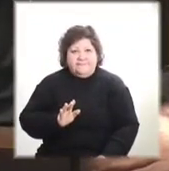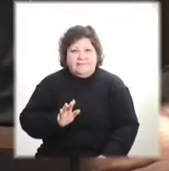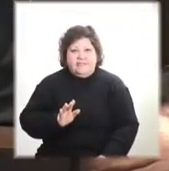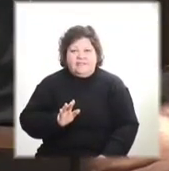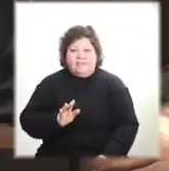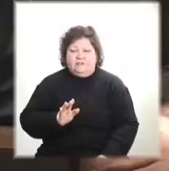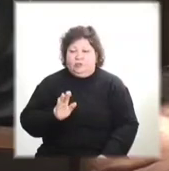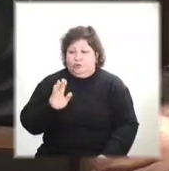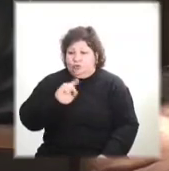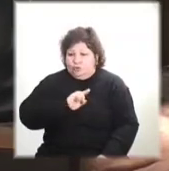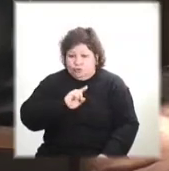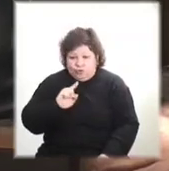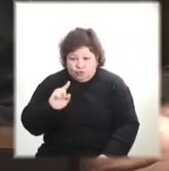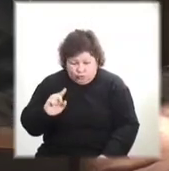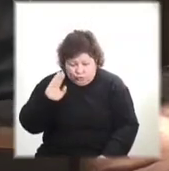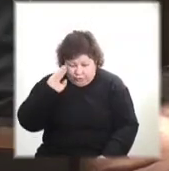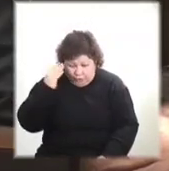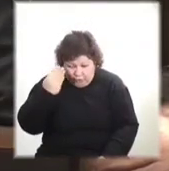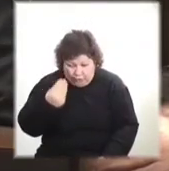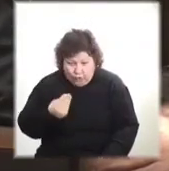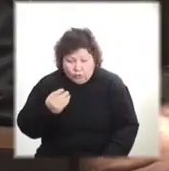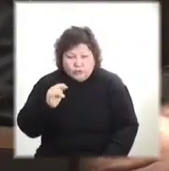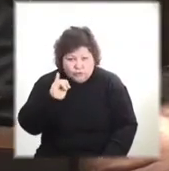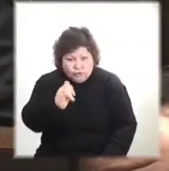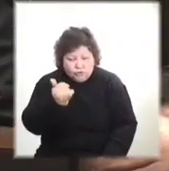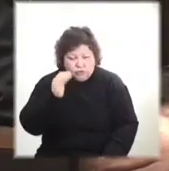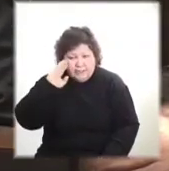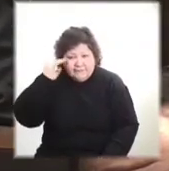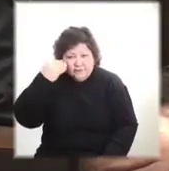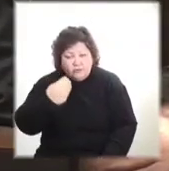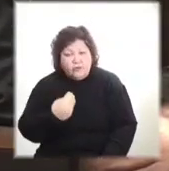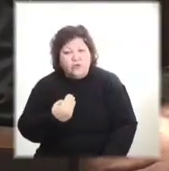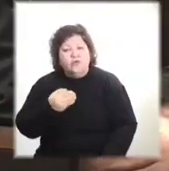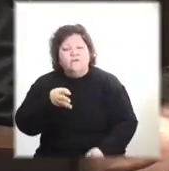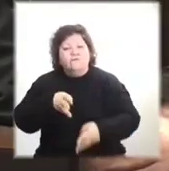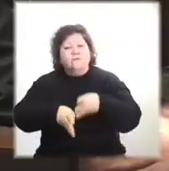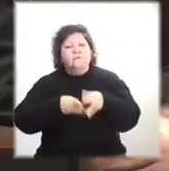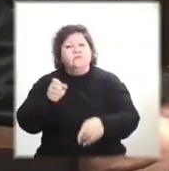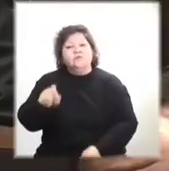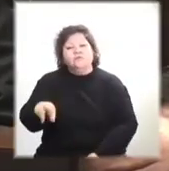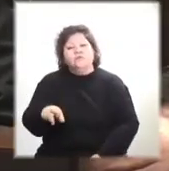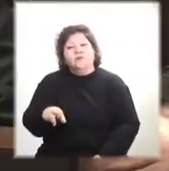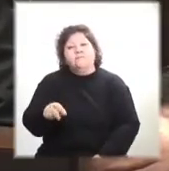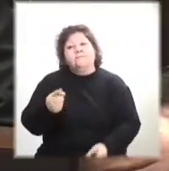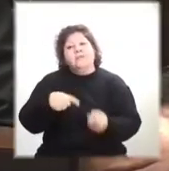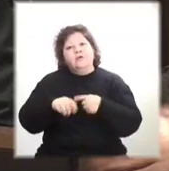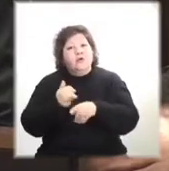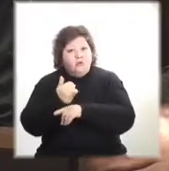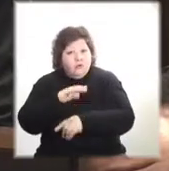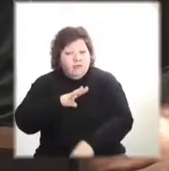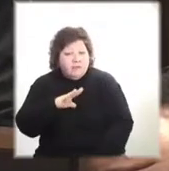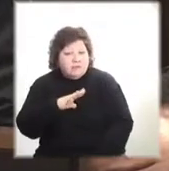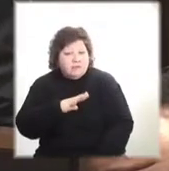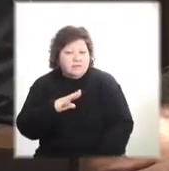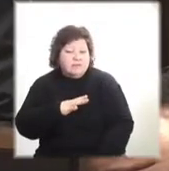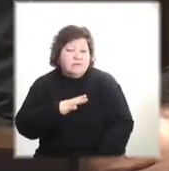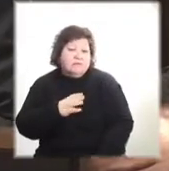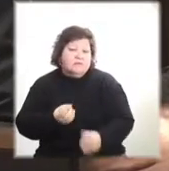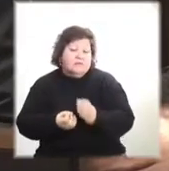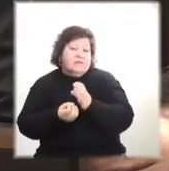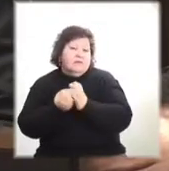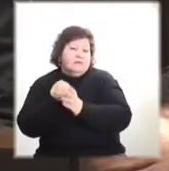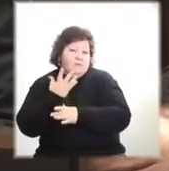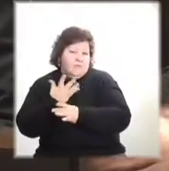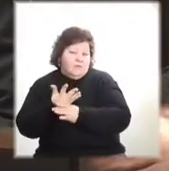desconocer su función, creemos que en muchos aspectos han cometido errores y me parece que esta nueva